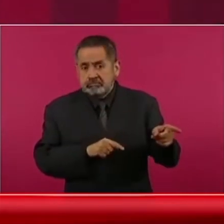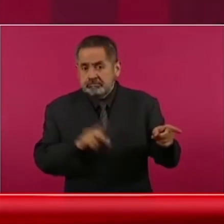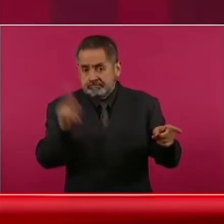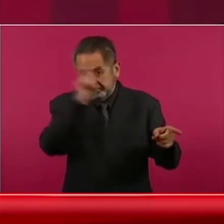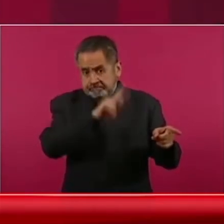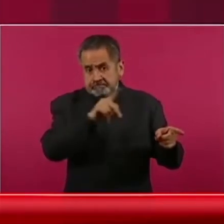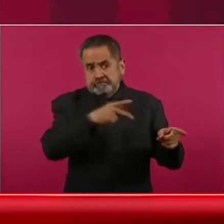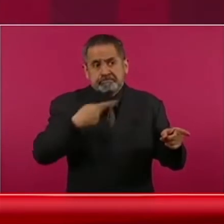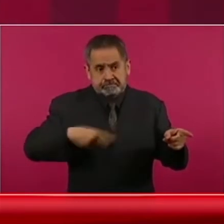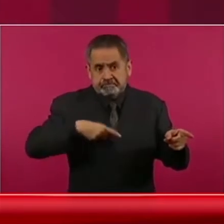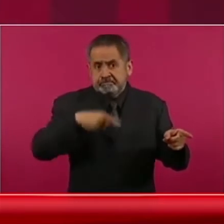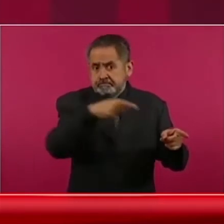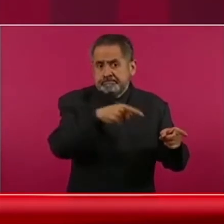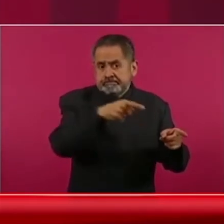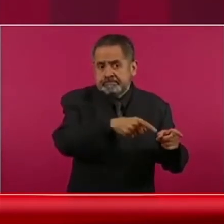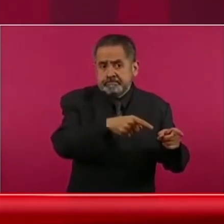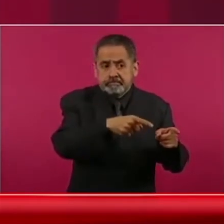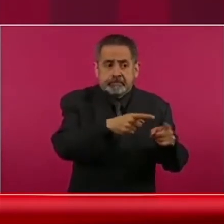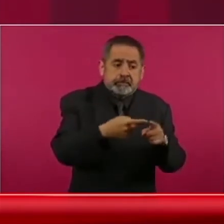por